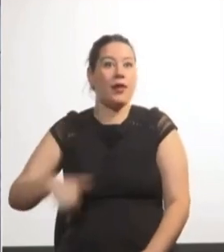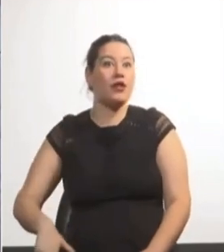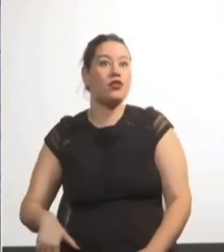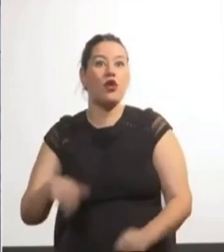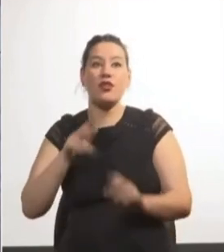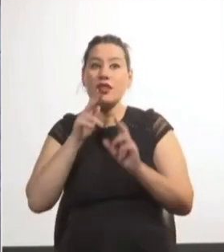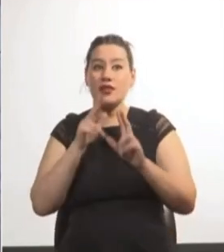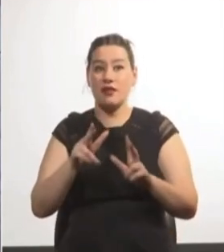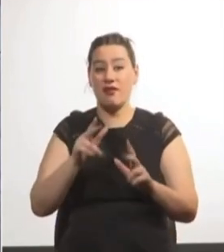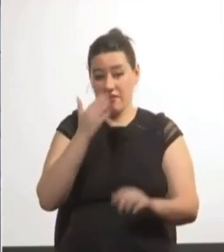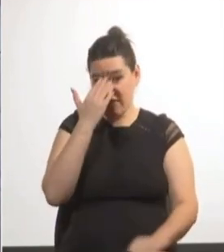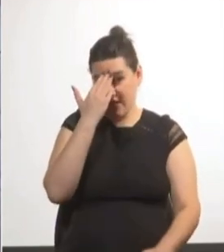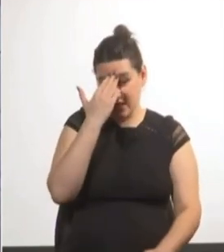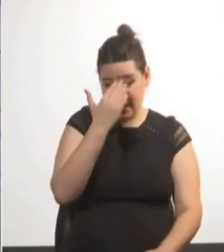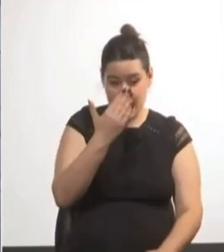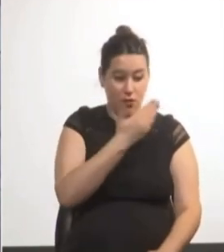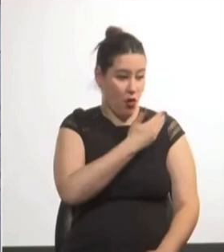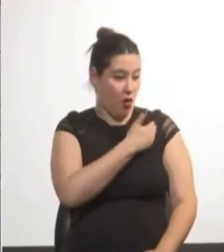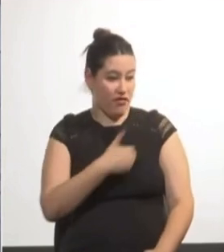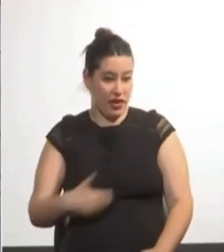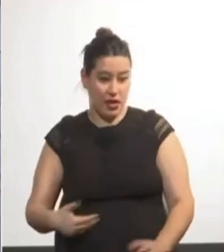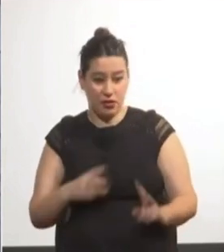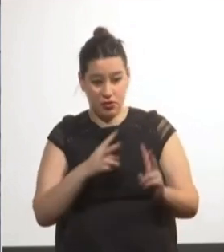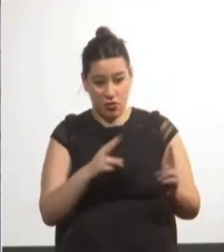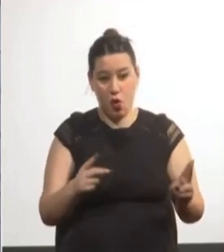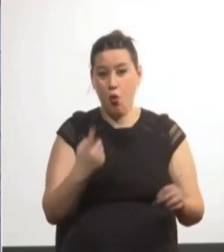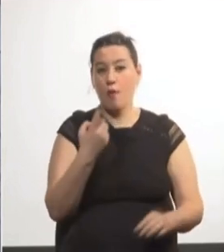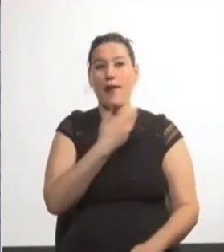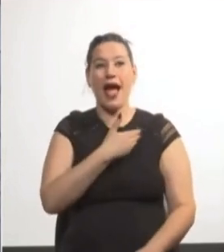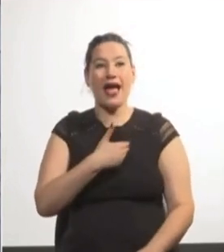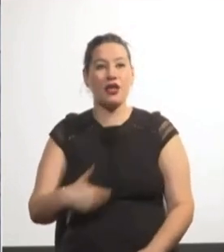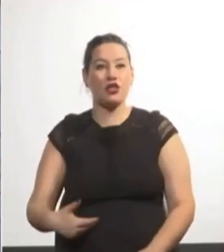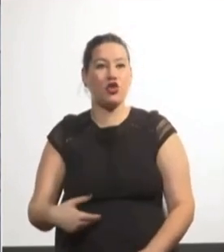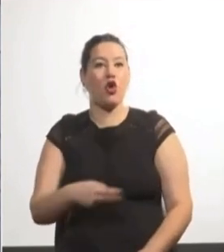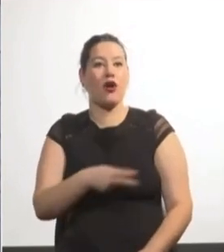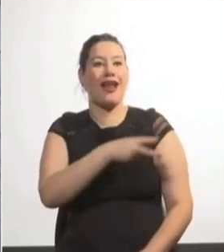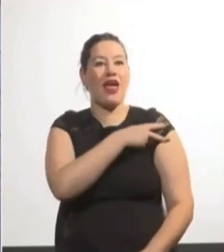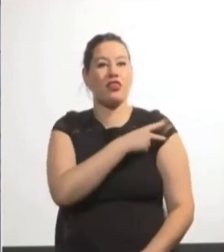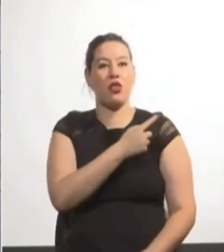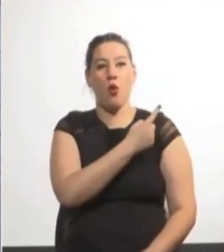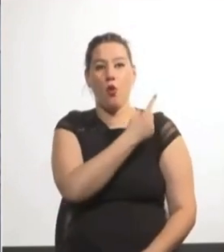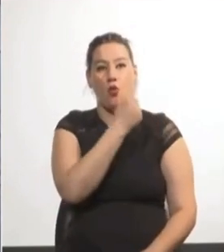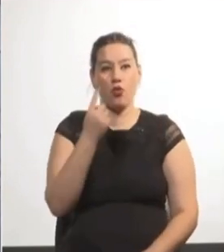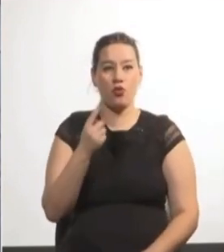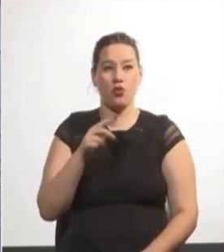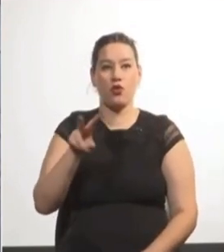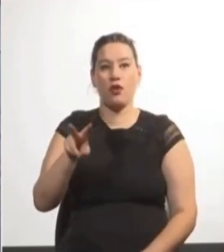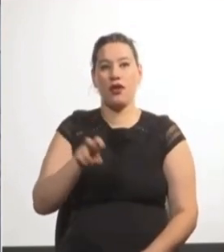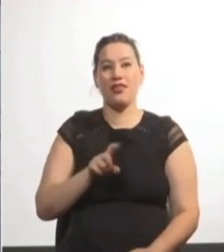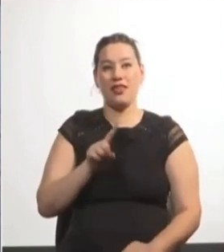mientras el Frente Amplio gobernó, un maestro grado 1 ganaba